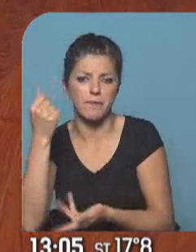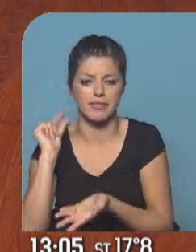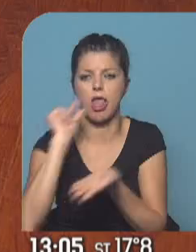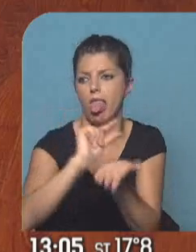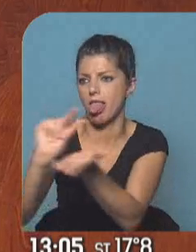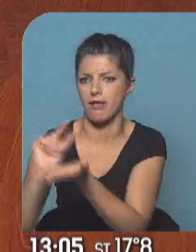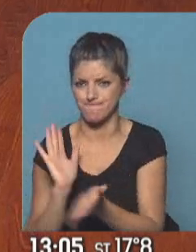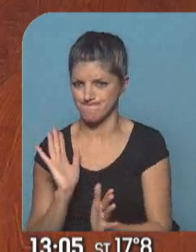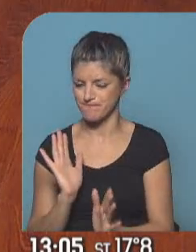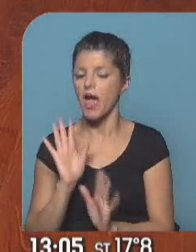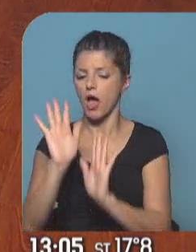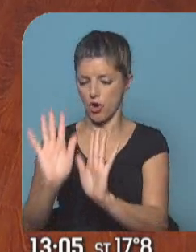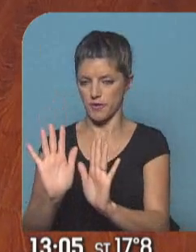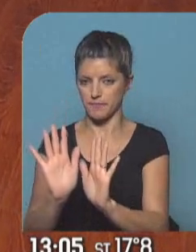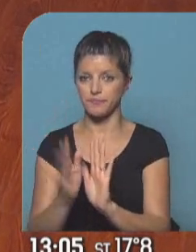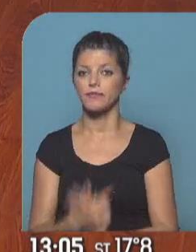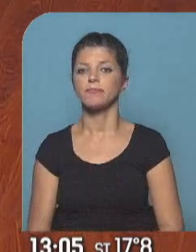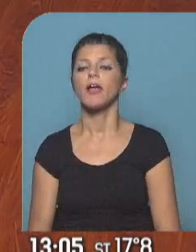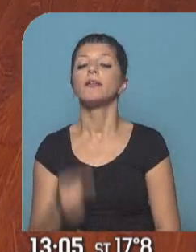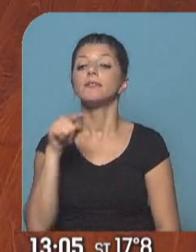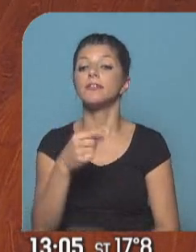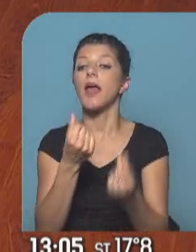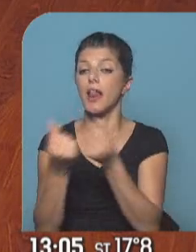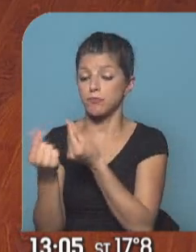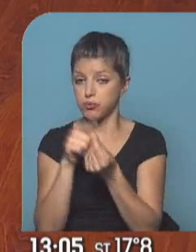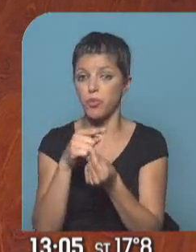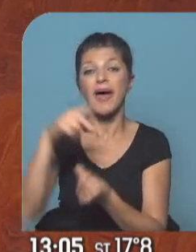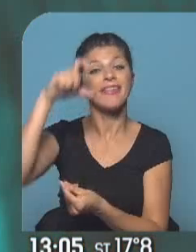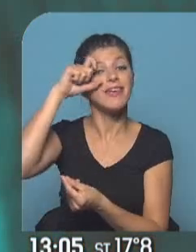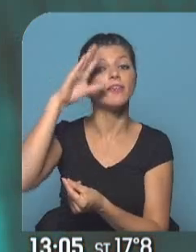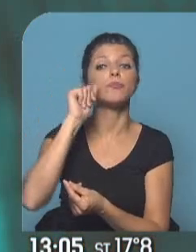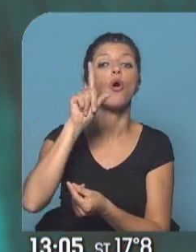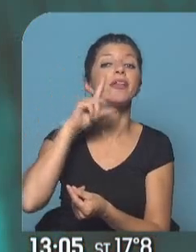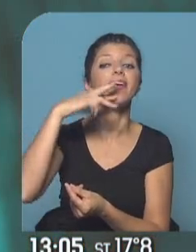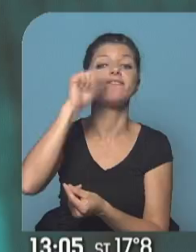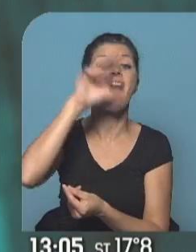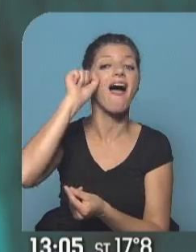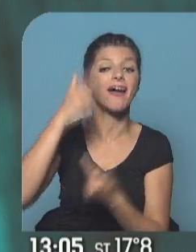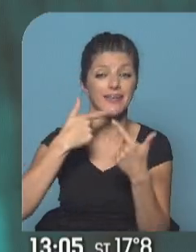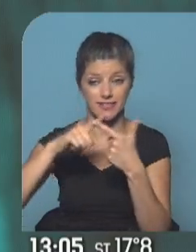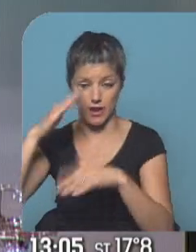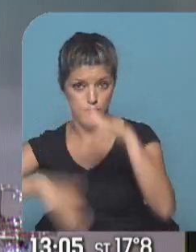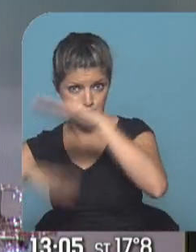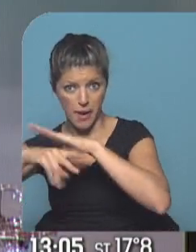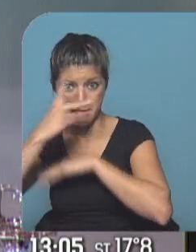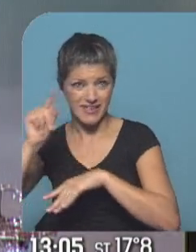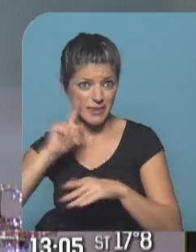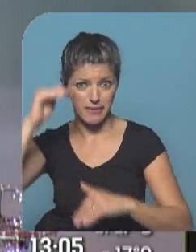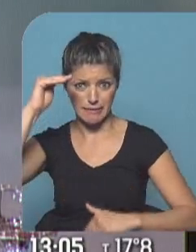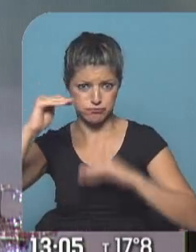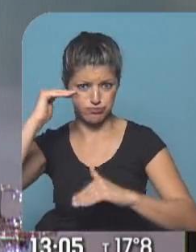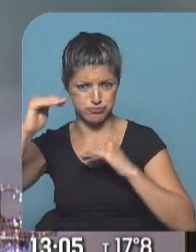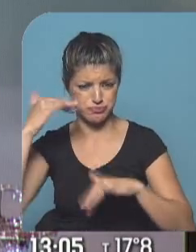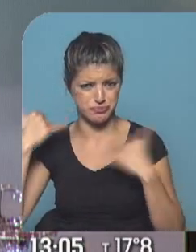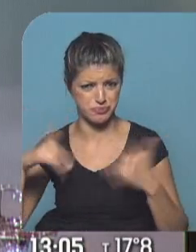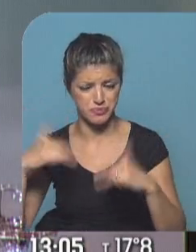generan corrupción, porque la diferencia entre el tipo de cambio más bajo, que es de 10 bolívares, y el más alto, que llegó hasta casi 20.000, es enorme, con lo cual